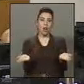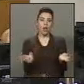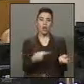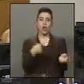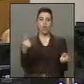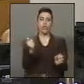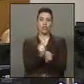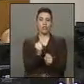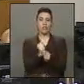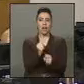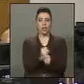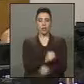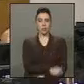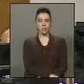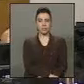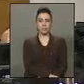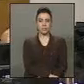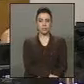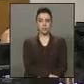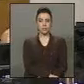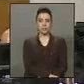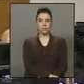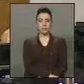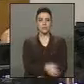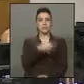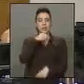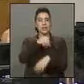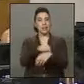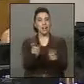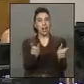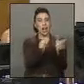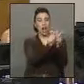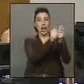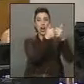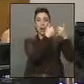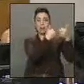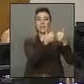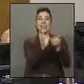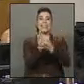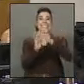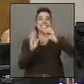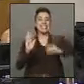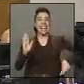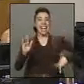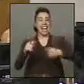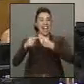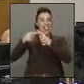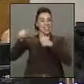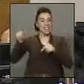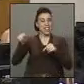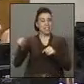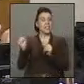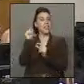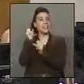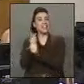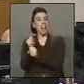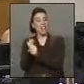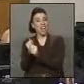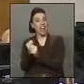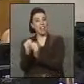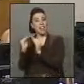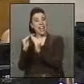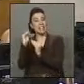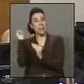los trabajadores en nuestro país. La recomendación del comité es que la eliminación de esta distinción arbitraria entre las trabajadoras de casa